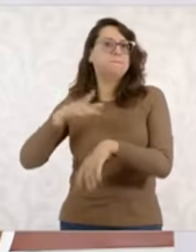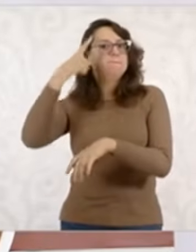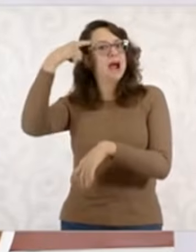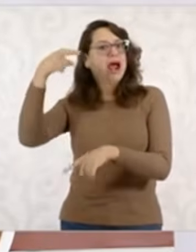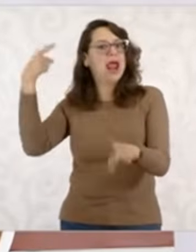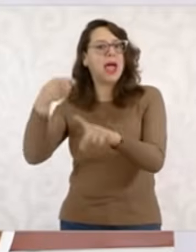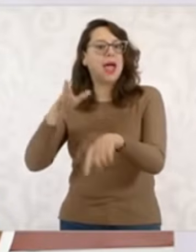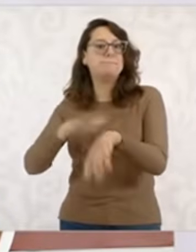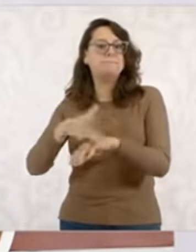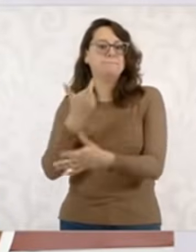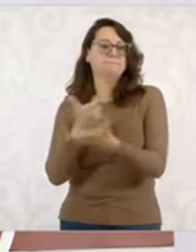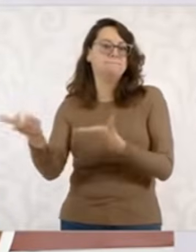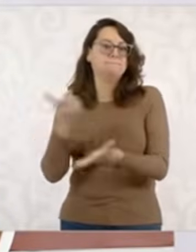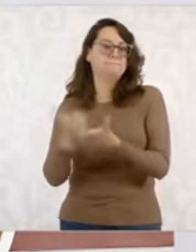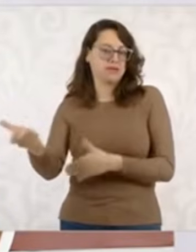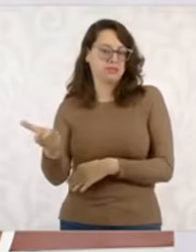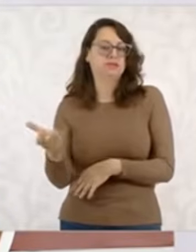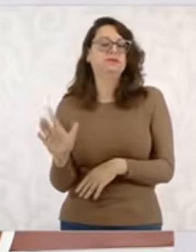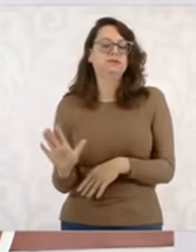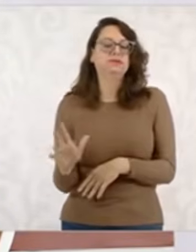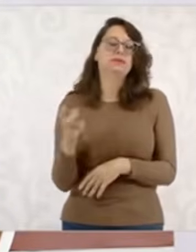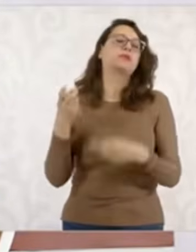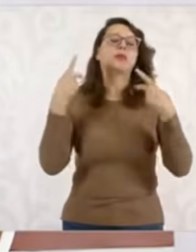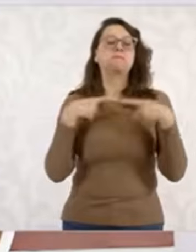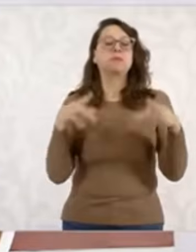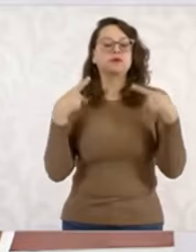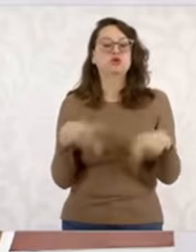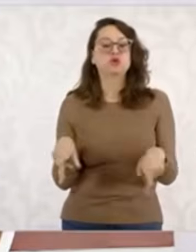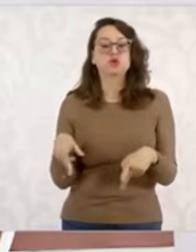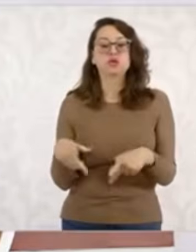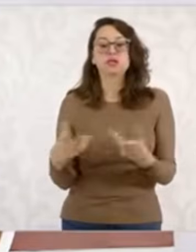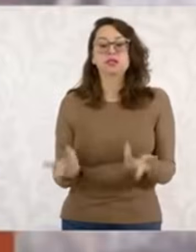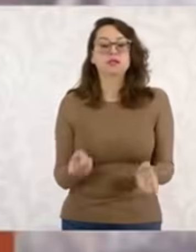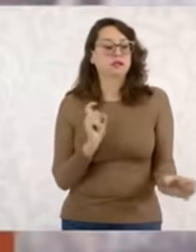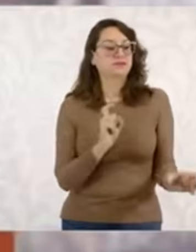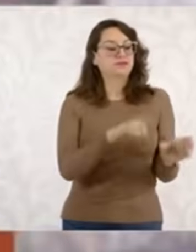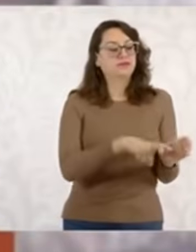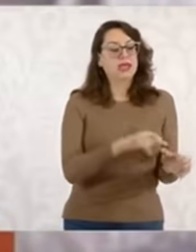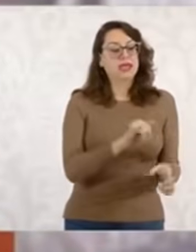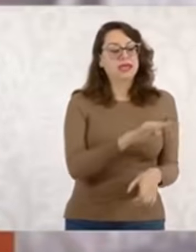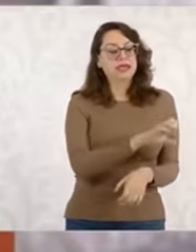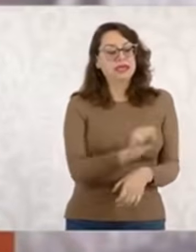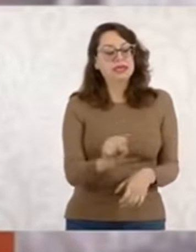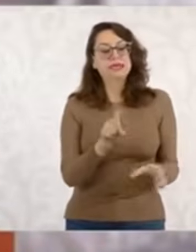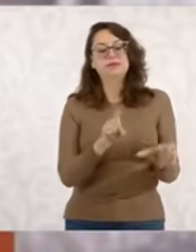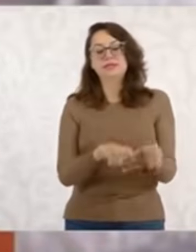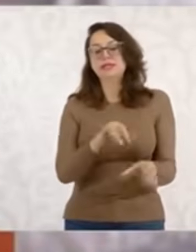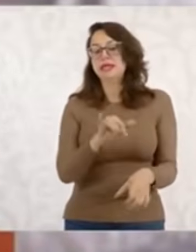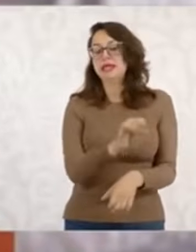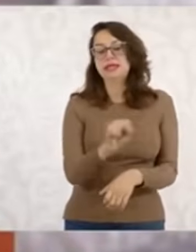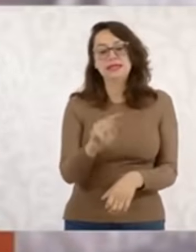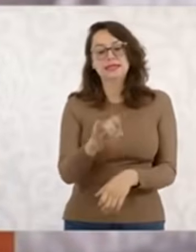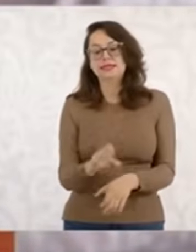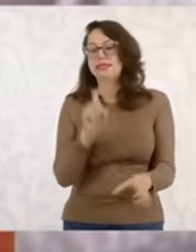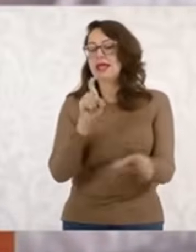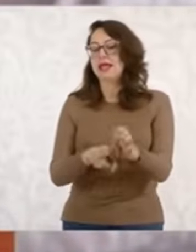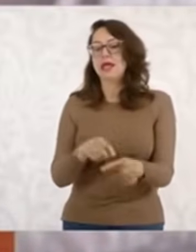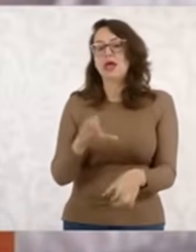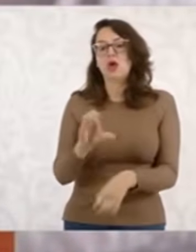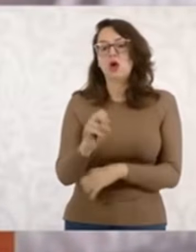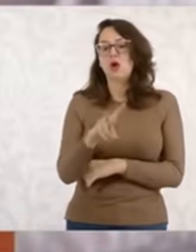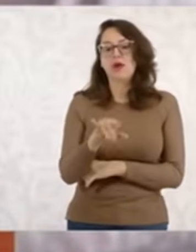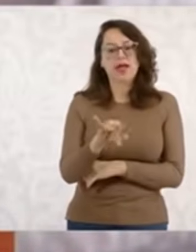Sociedad Hipotecaria Federal para personas no derechohabientes con un salario un poco mayor. Entonces sí